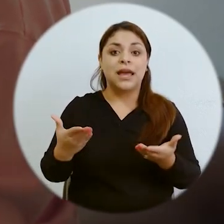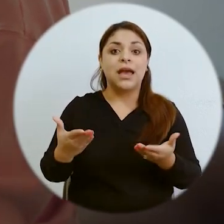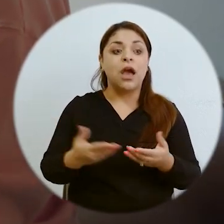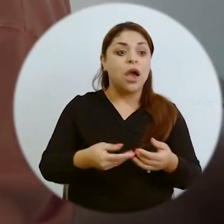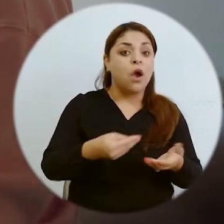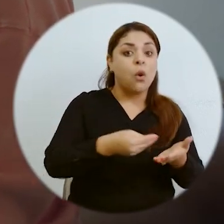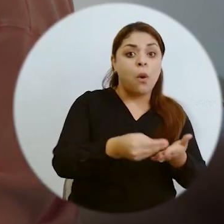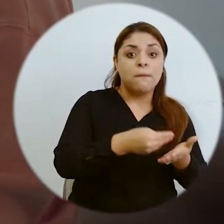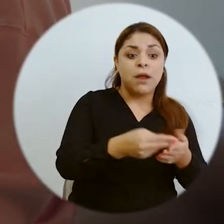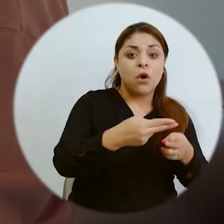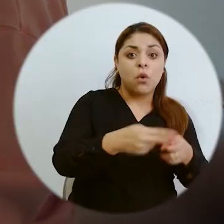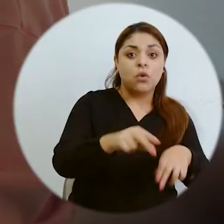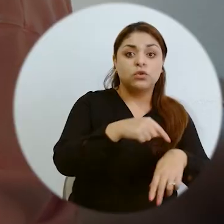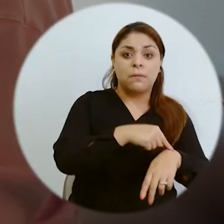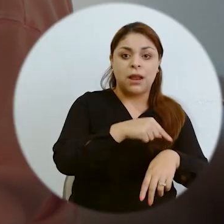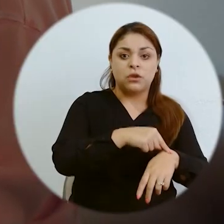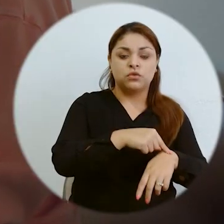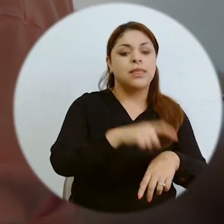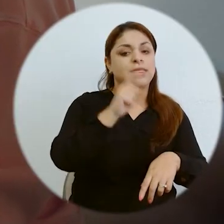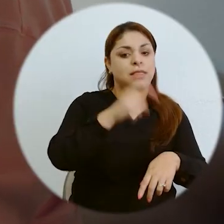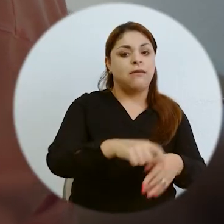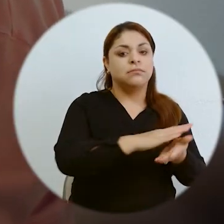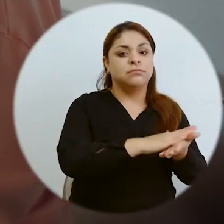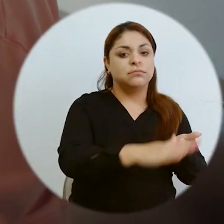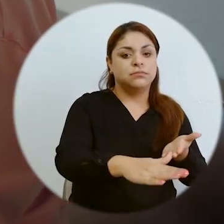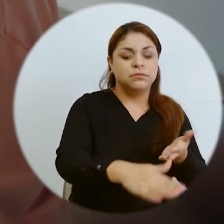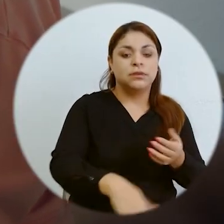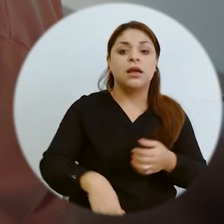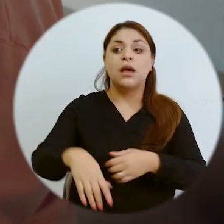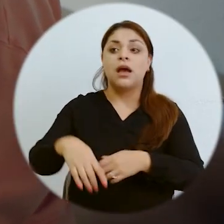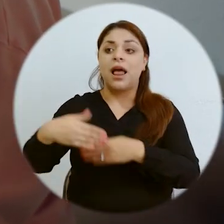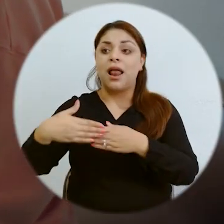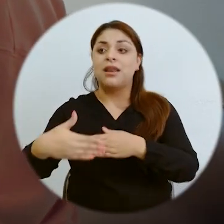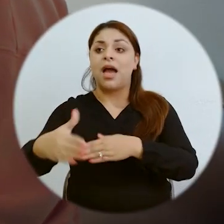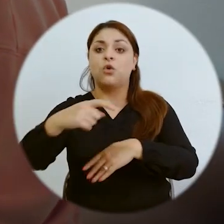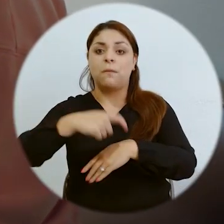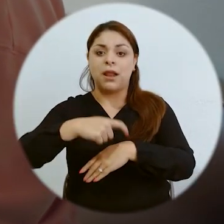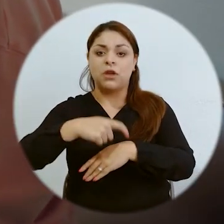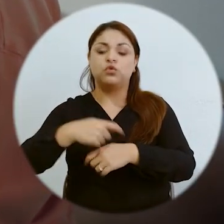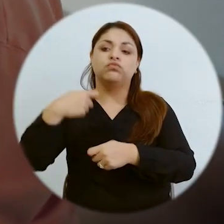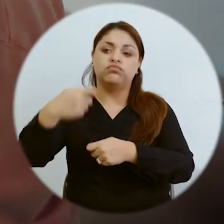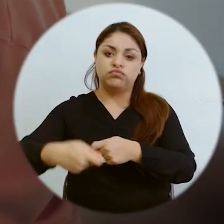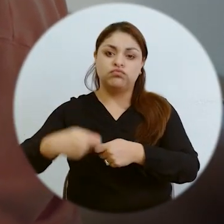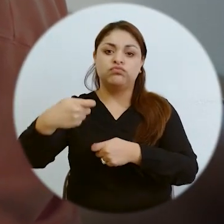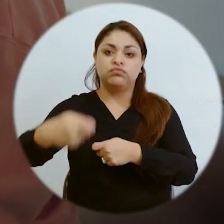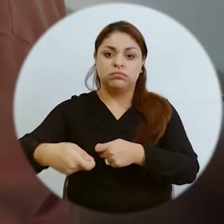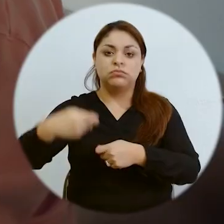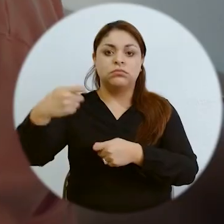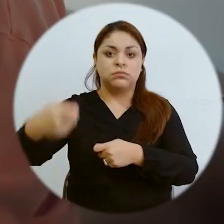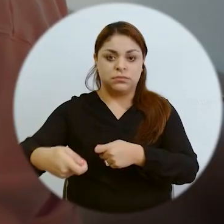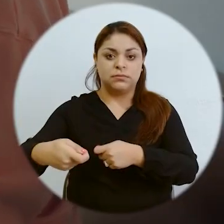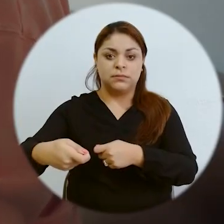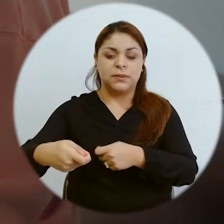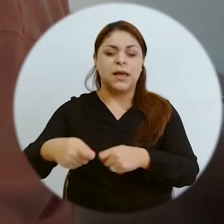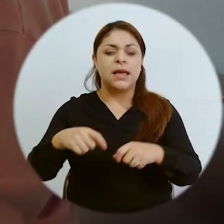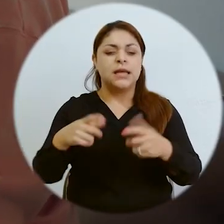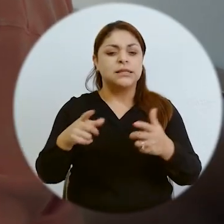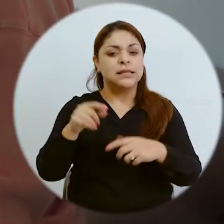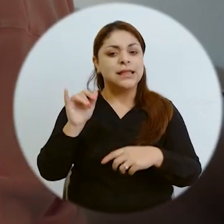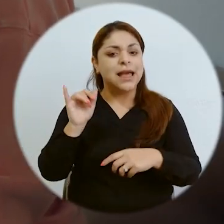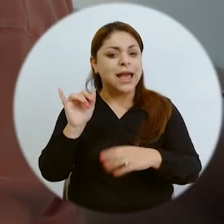se paga de contado. Y lo que es de largo plazo, se utiliza deuda de largo plazo o en su defecto activos fijos para sustentar esa